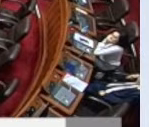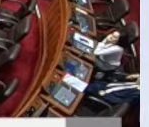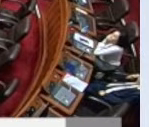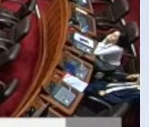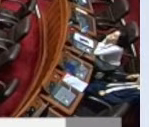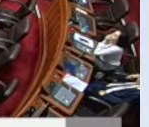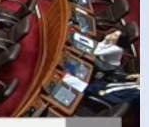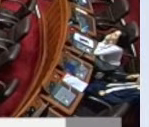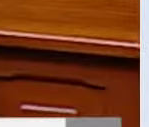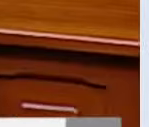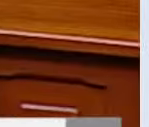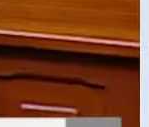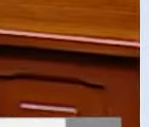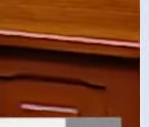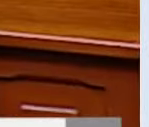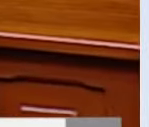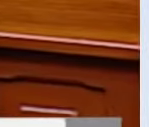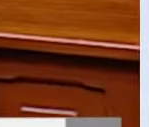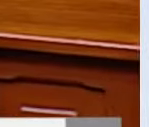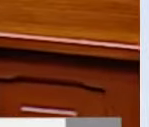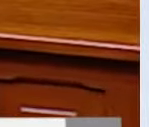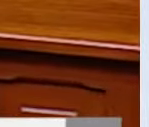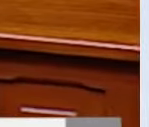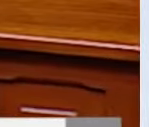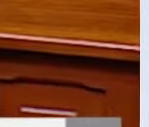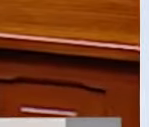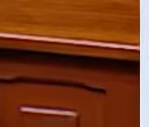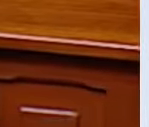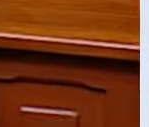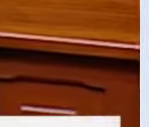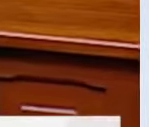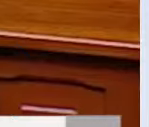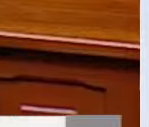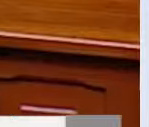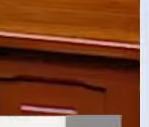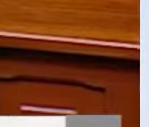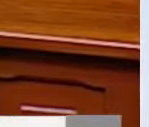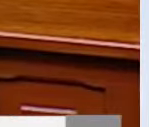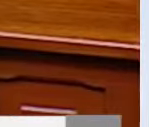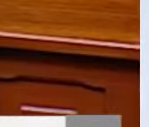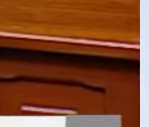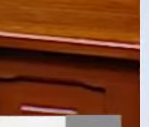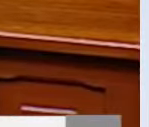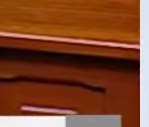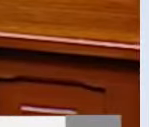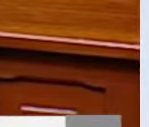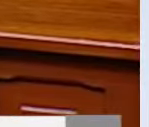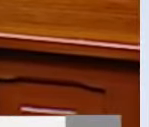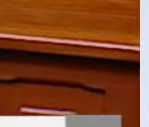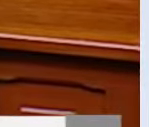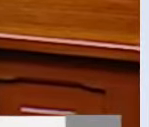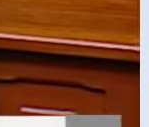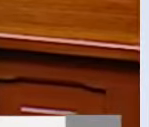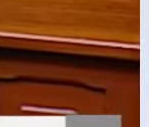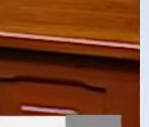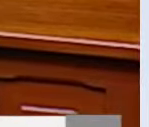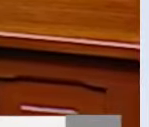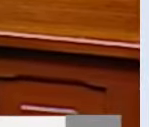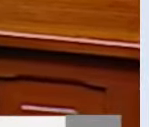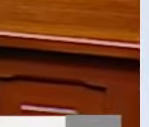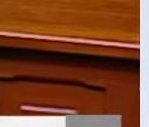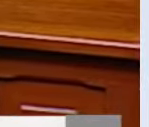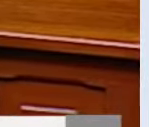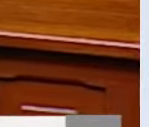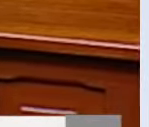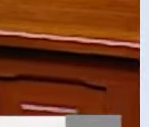de Jaén, el principal aeropuerto nororiente del Perú, que se encuentra más de un año paralizado y eso